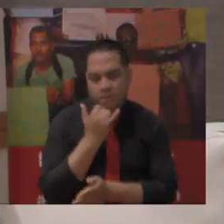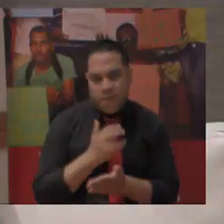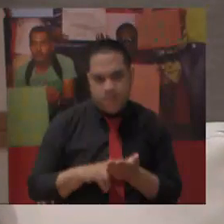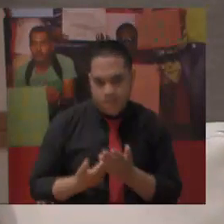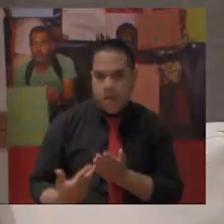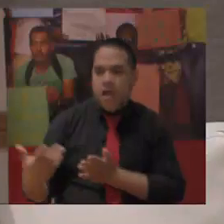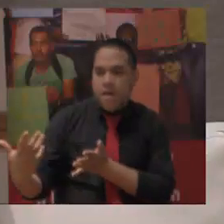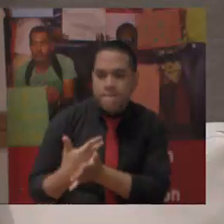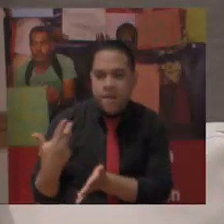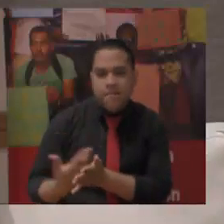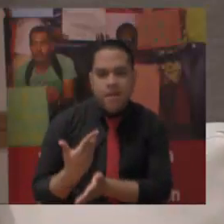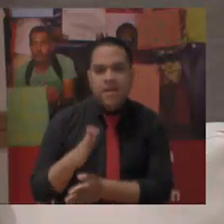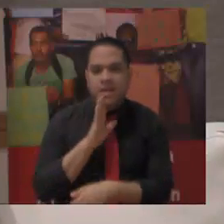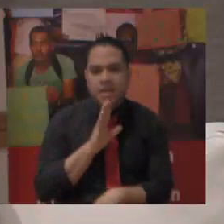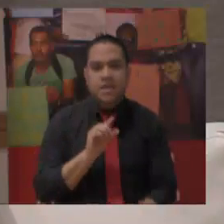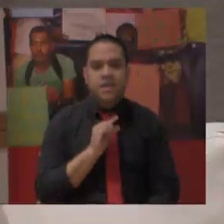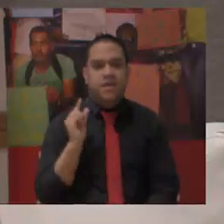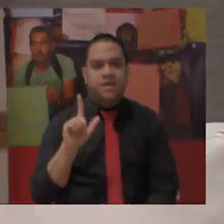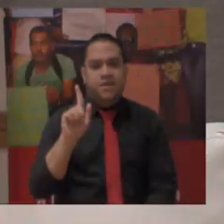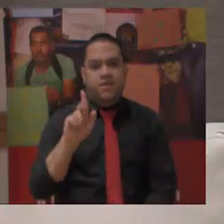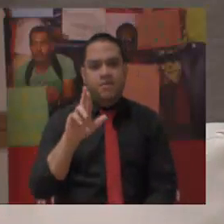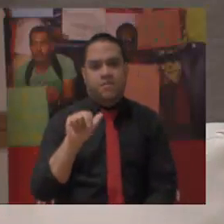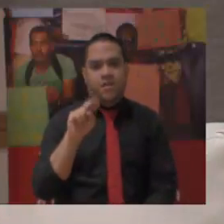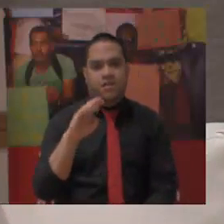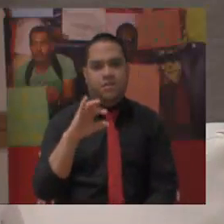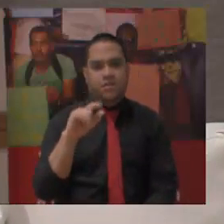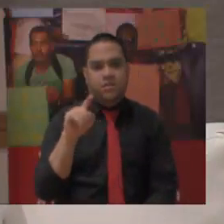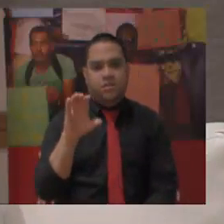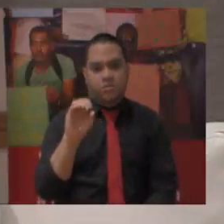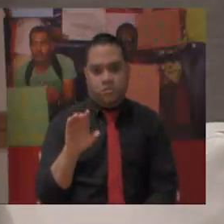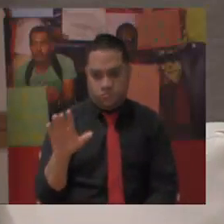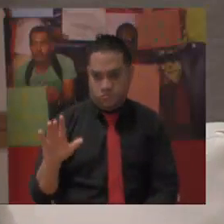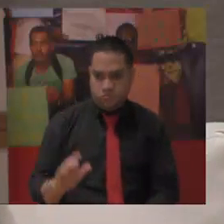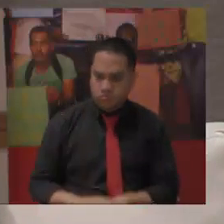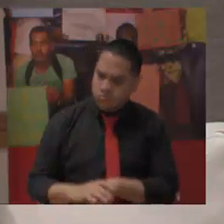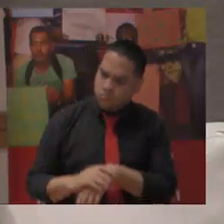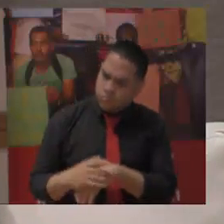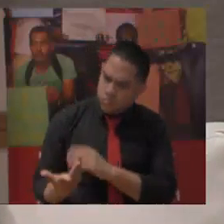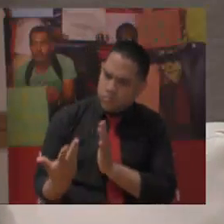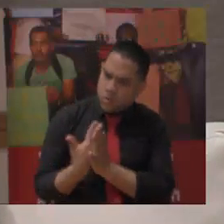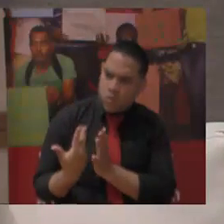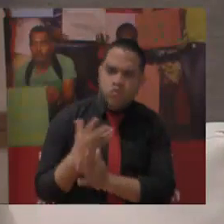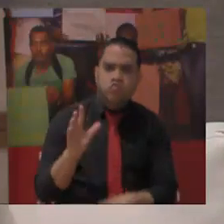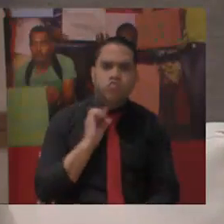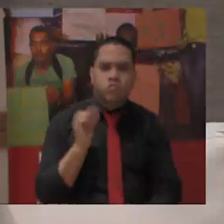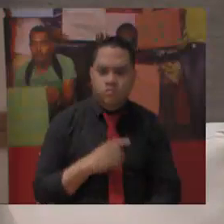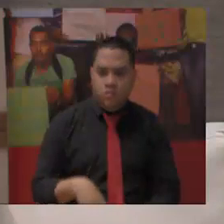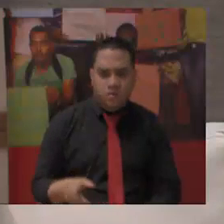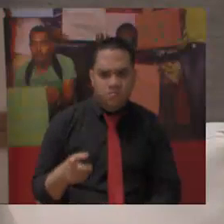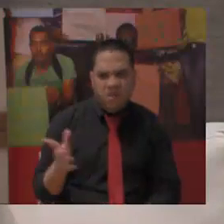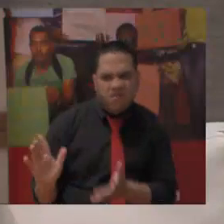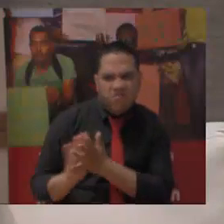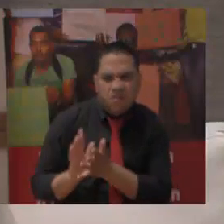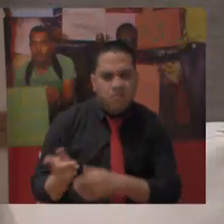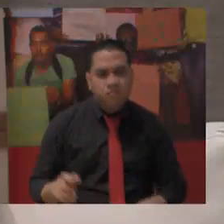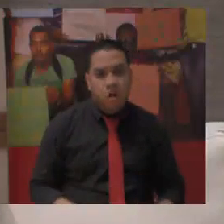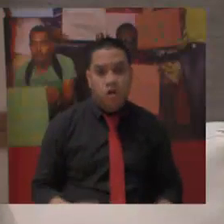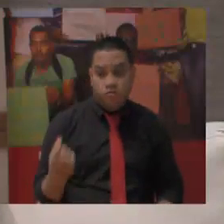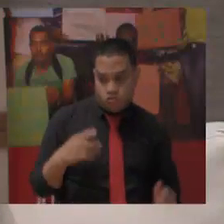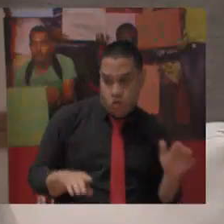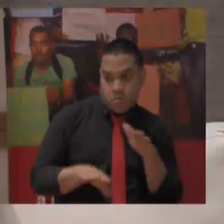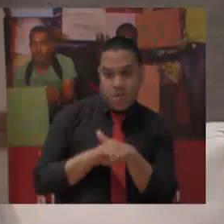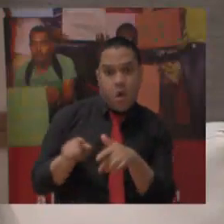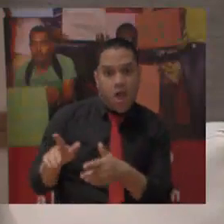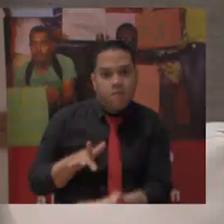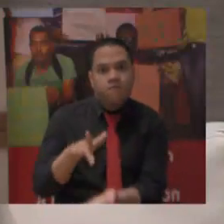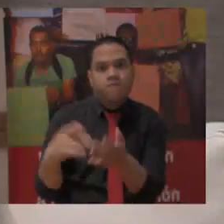padre Francisco de Rú. Y Pacho decía que lo habían invitado a un foro de empresarios y lo primero que le dijeron